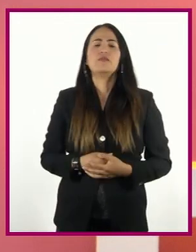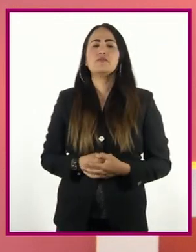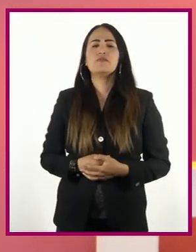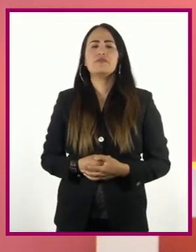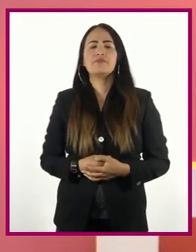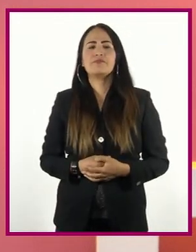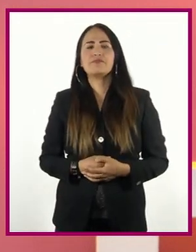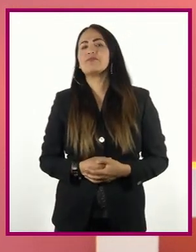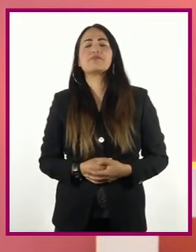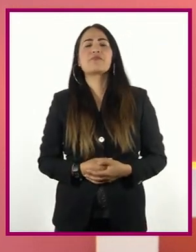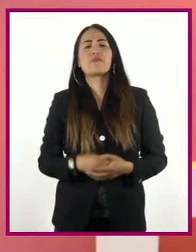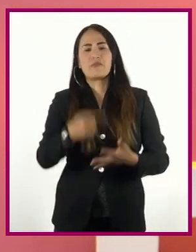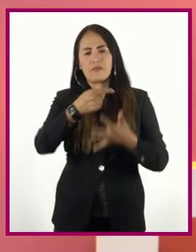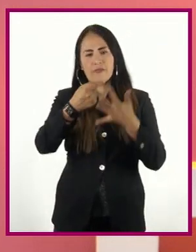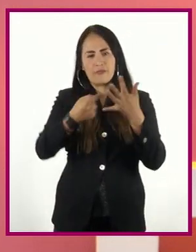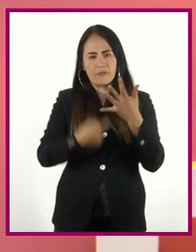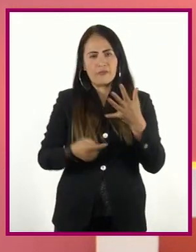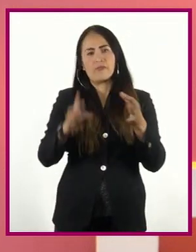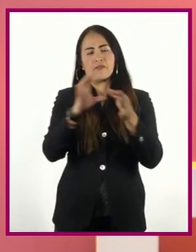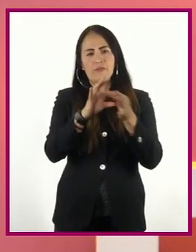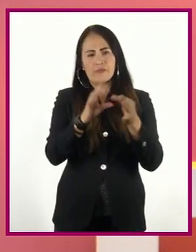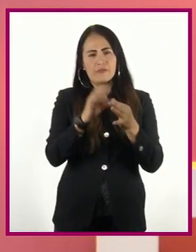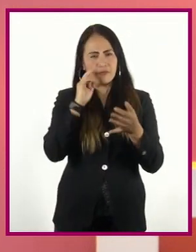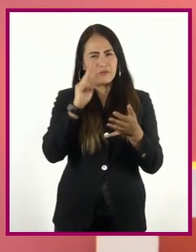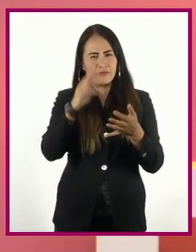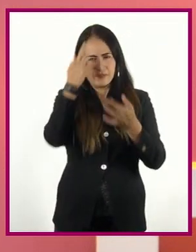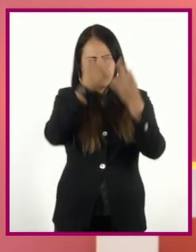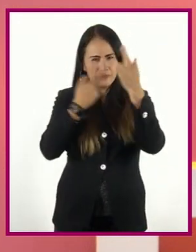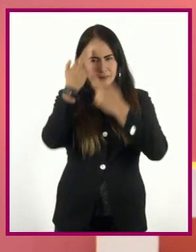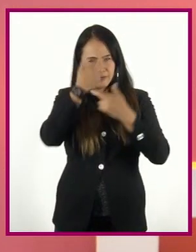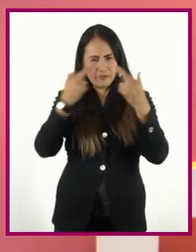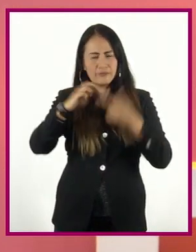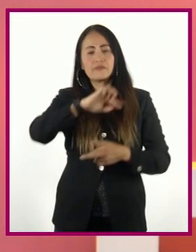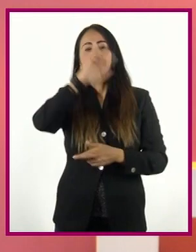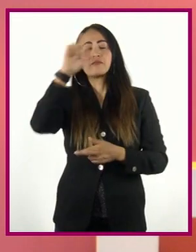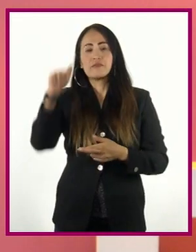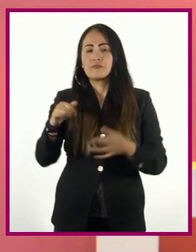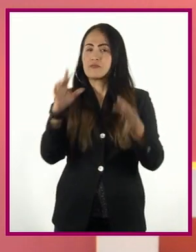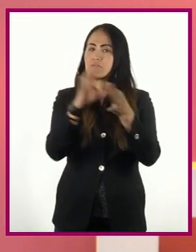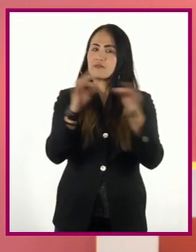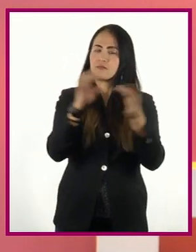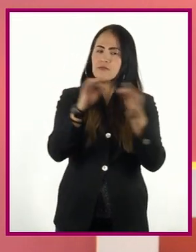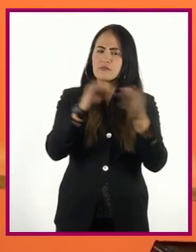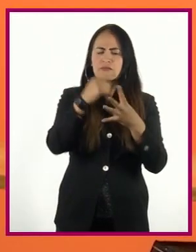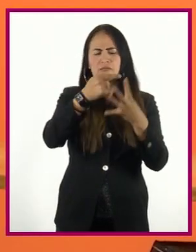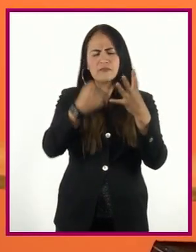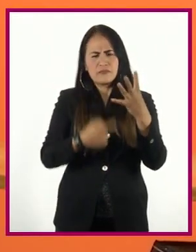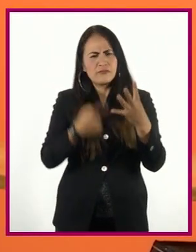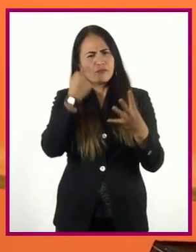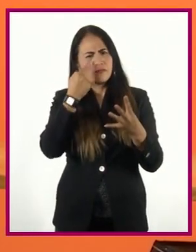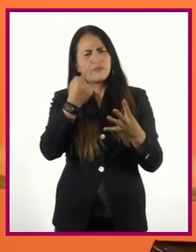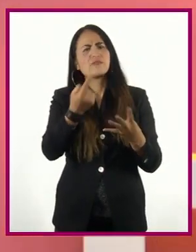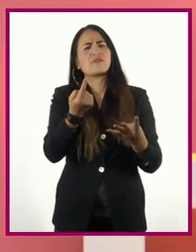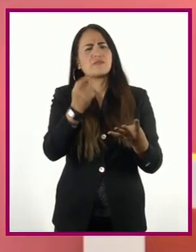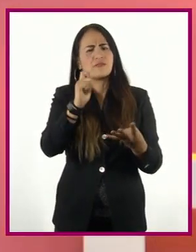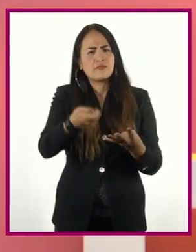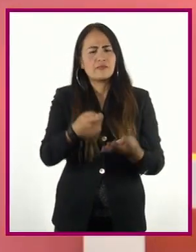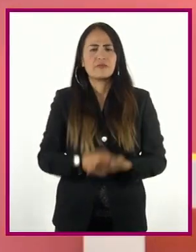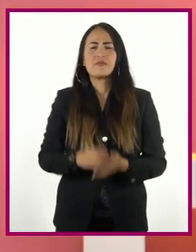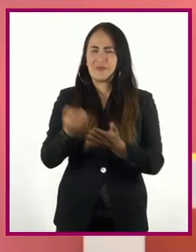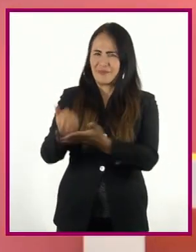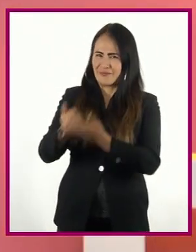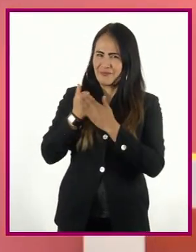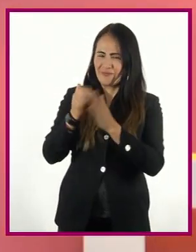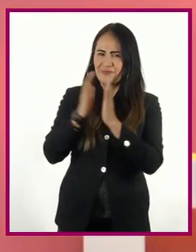leamos los siguientes casos y después comentemos entre todos qué fue lo que pudimos observar. ¿Me ayudas, Enrique,